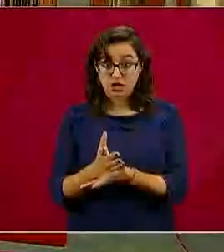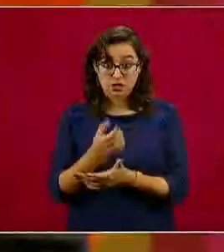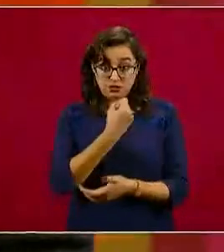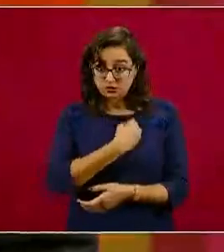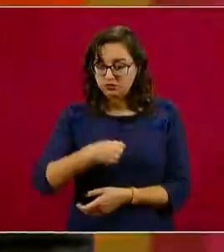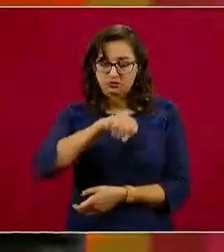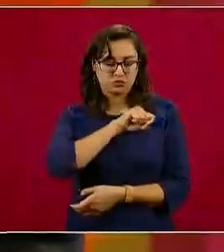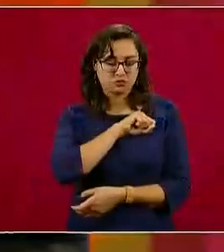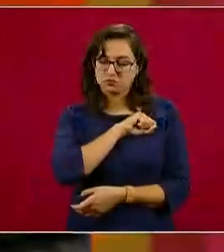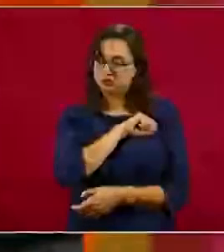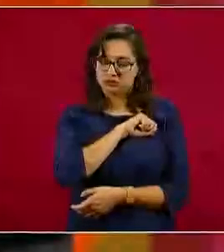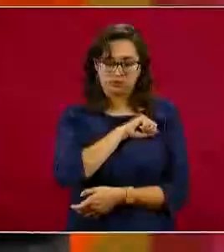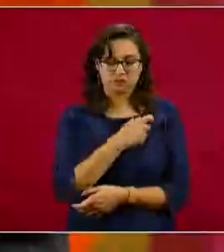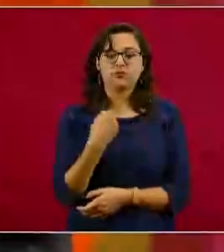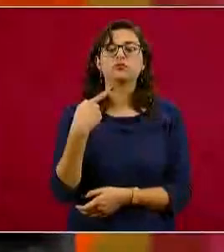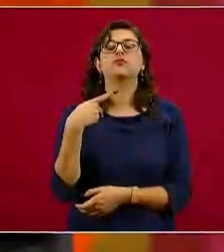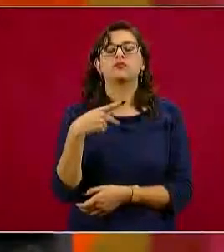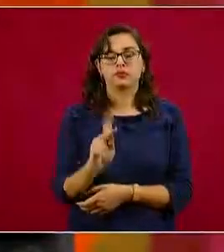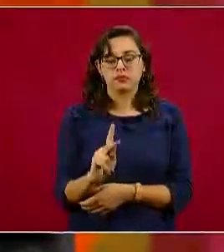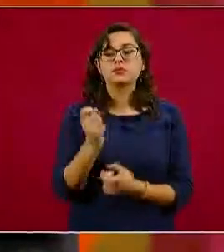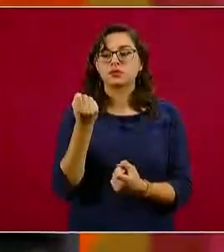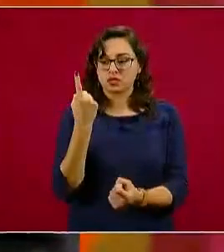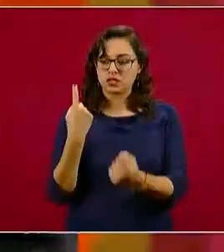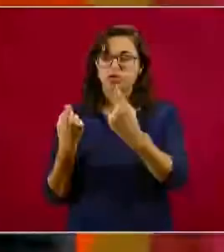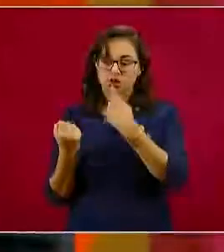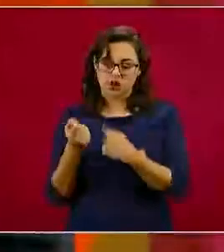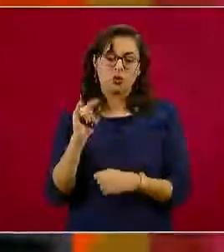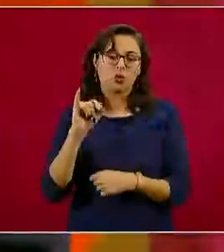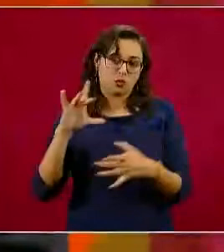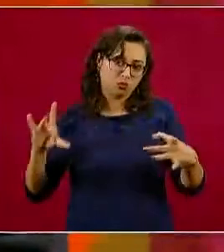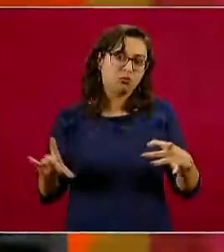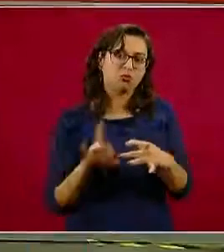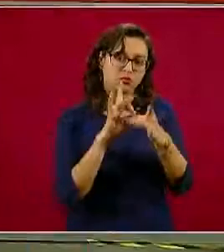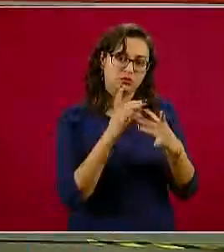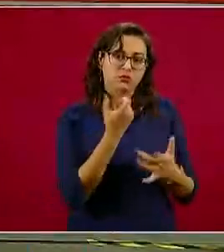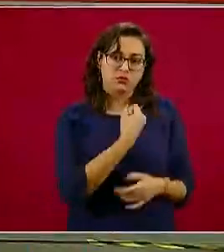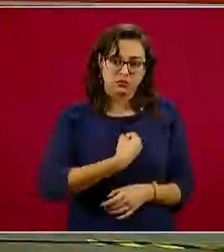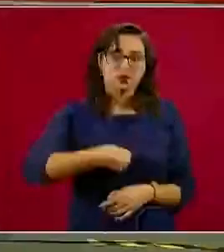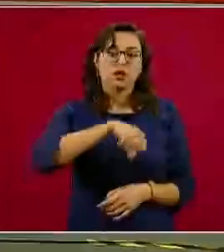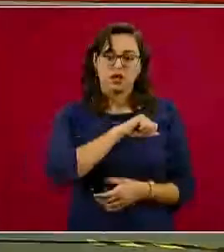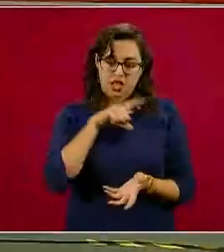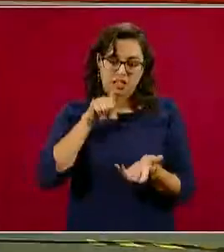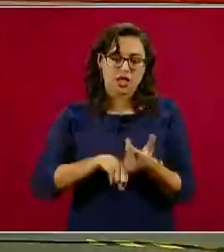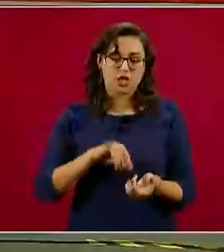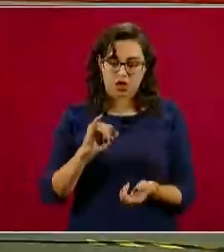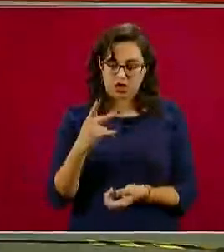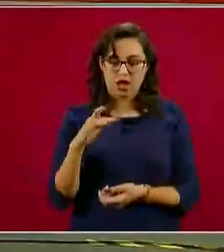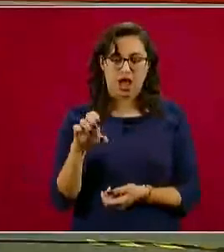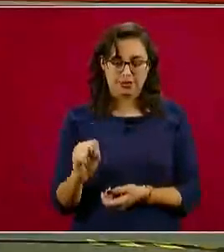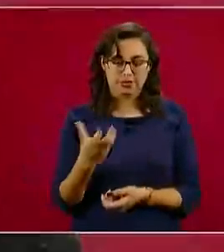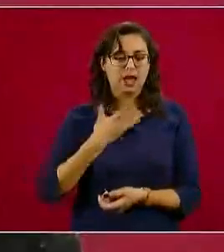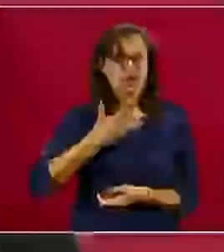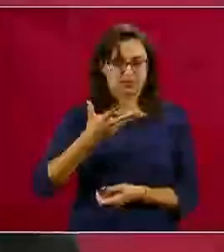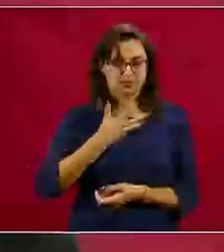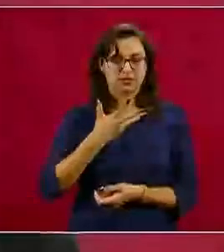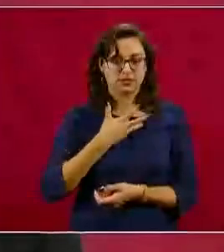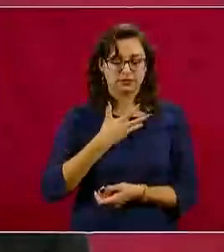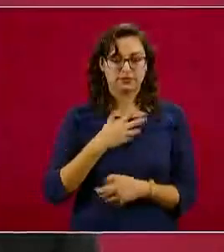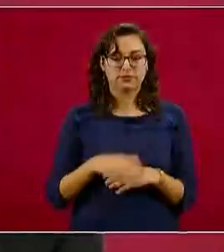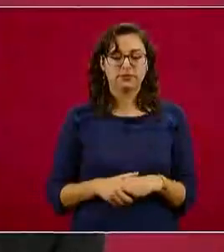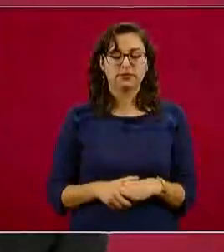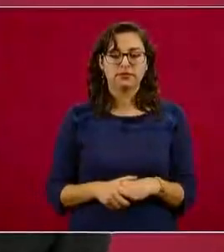salud, pero los que son con un propósito de salud están incluidos en términos fiscales en los